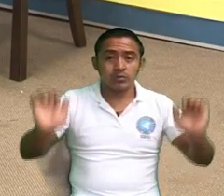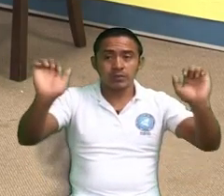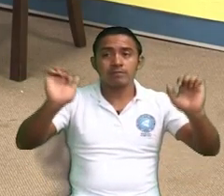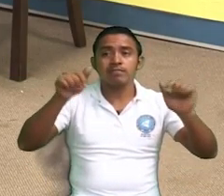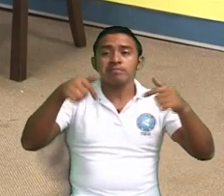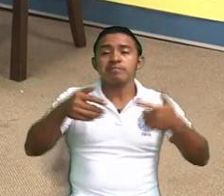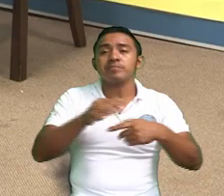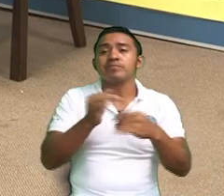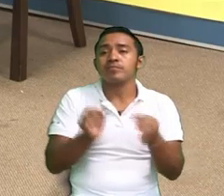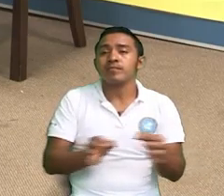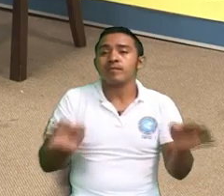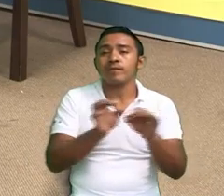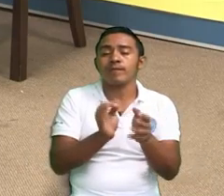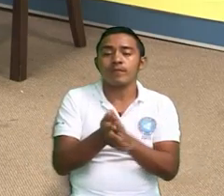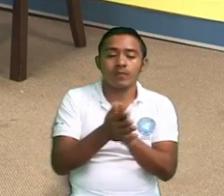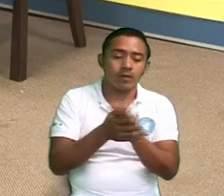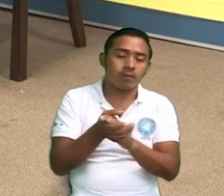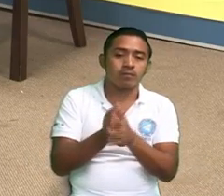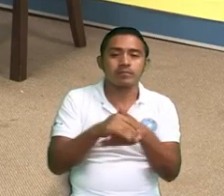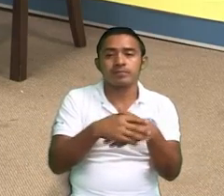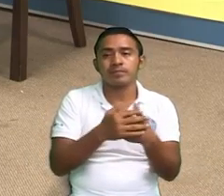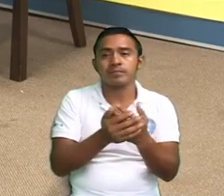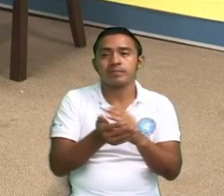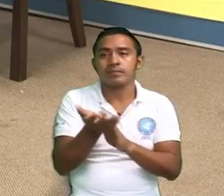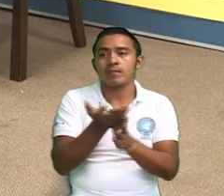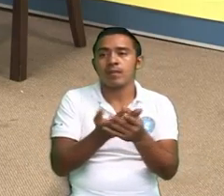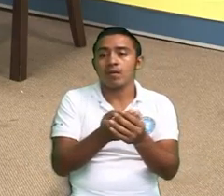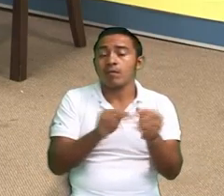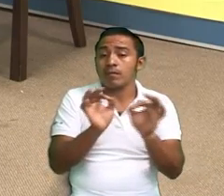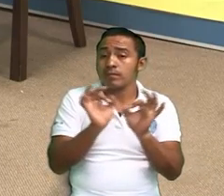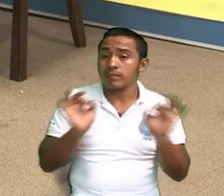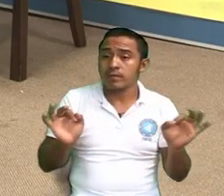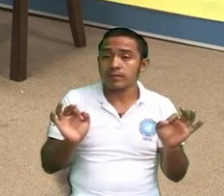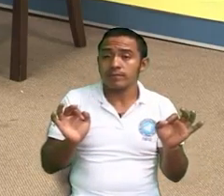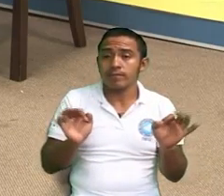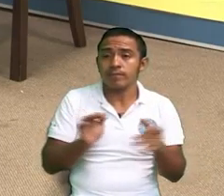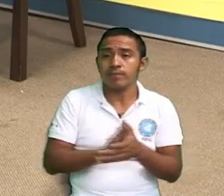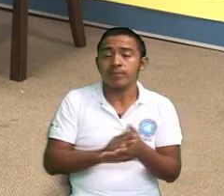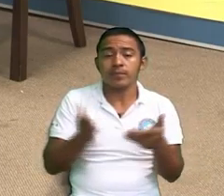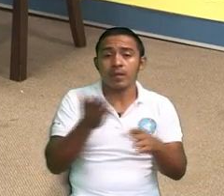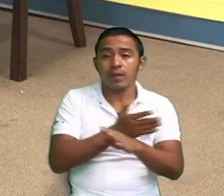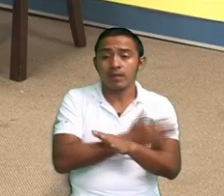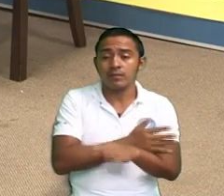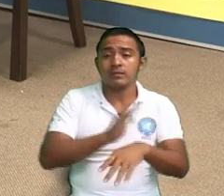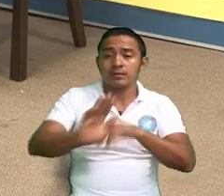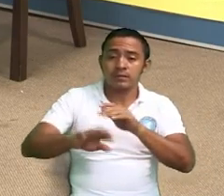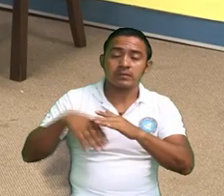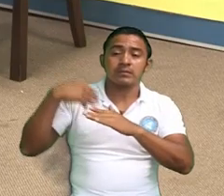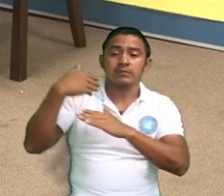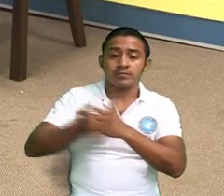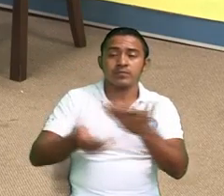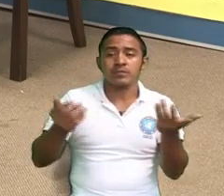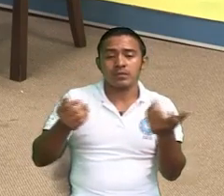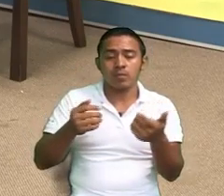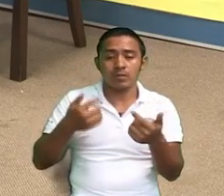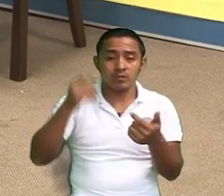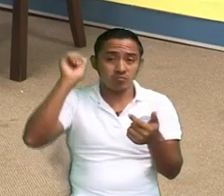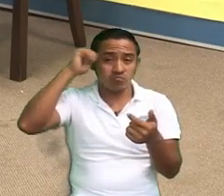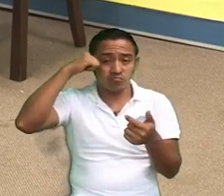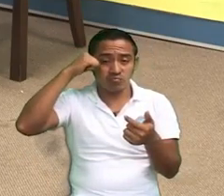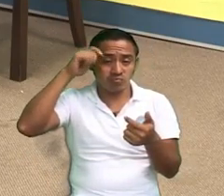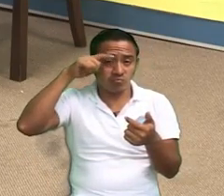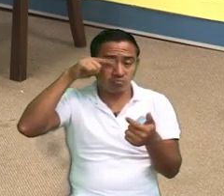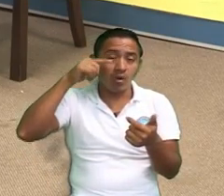importante el lavado de manos antes de ingerir alimentos, después de ingerir alimentos, antes y después de salir del inodoro o hacer